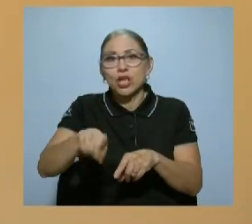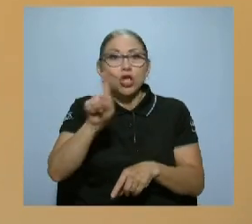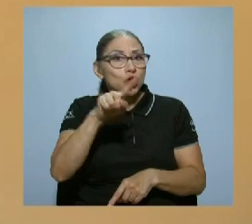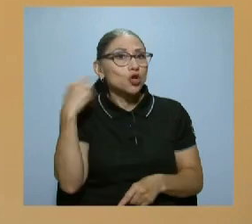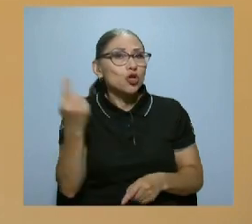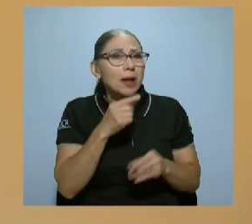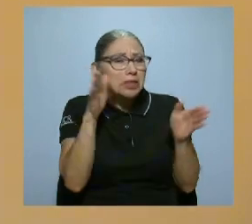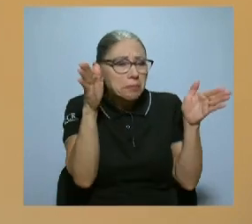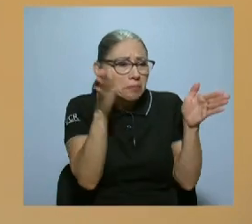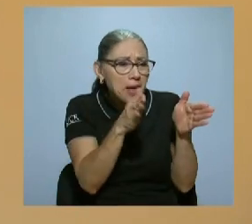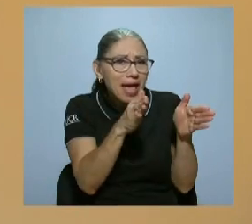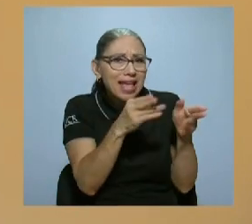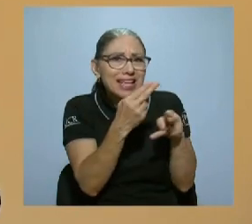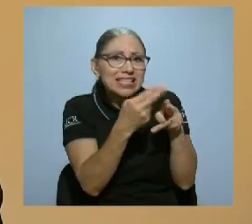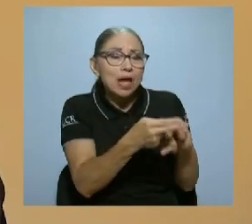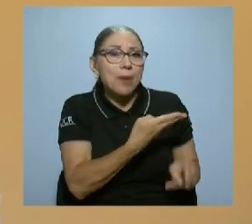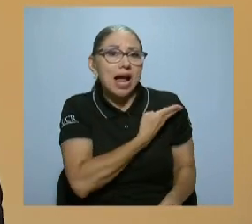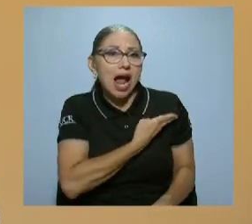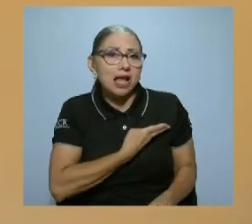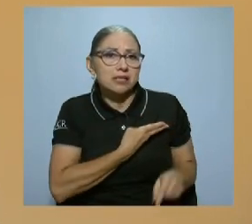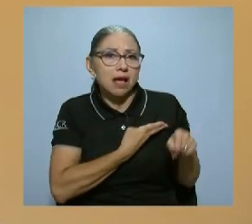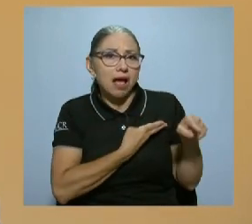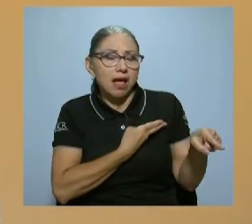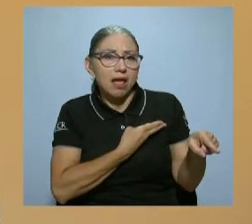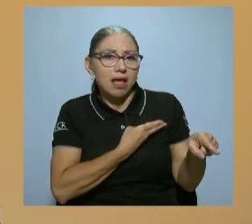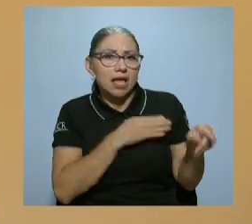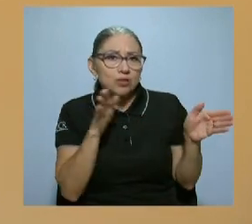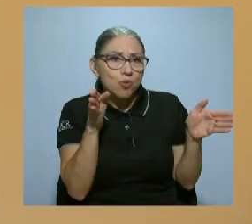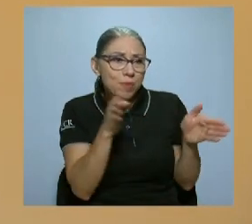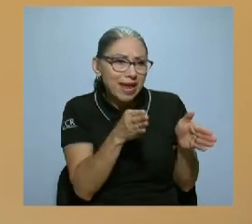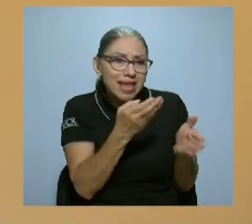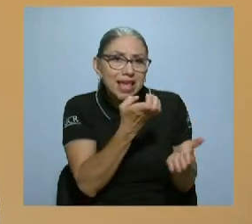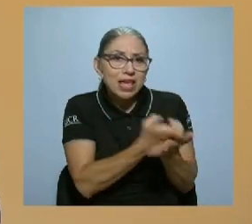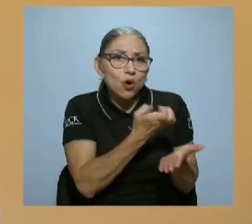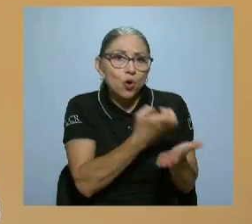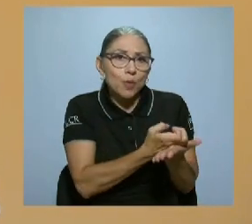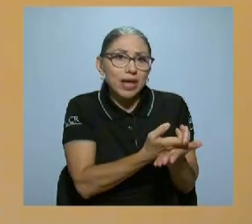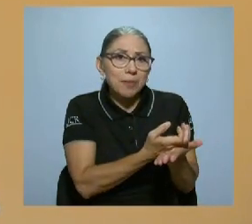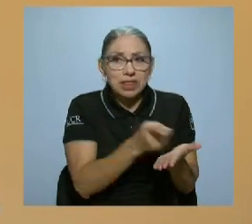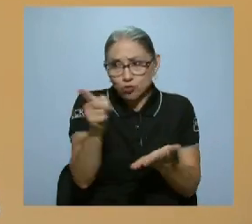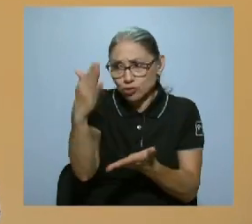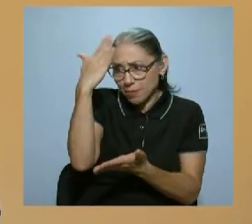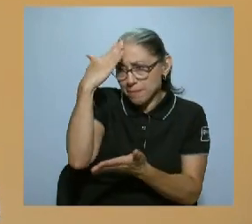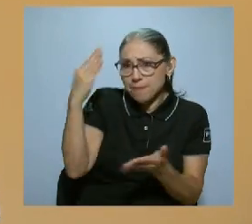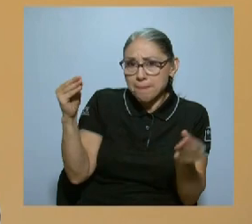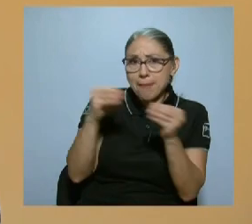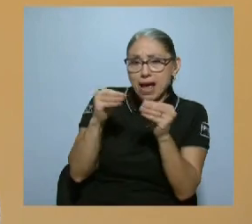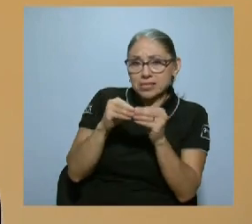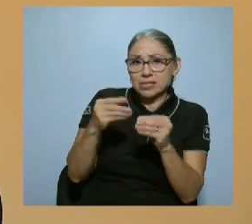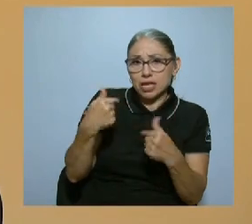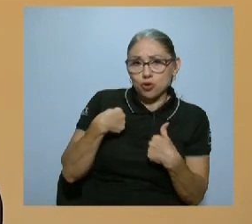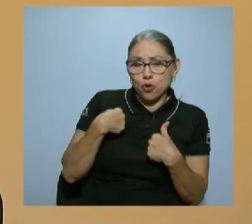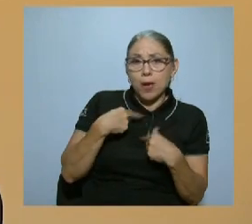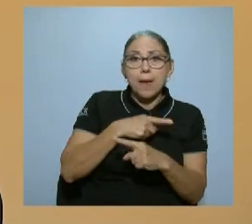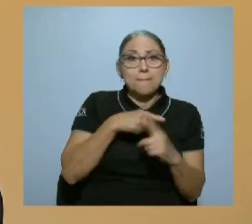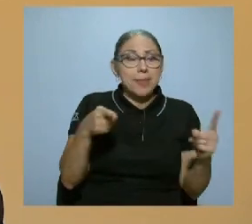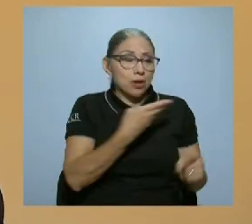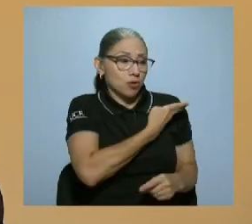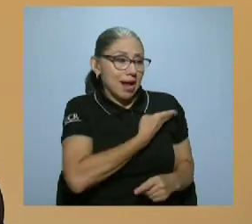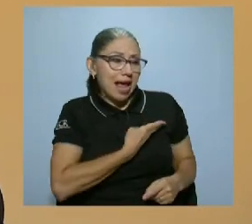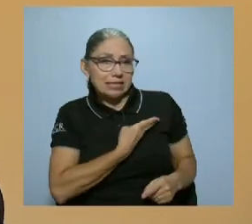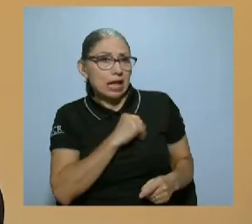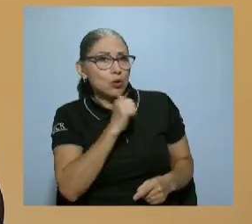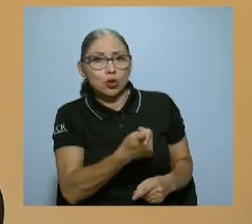muy pequeña y económicamente, básicamente usted tiene más conocimiento que yo de esto, pero es evidente que no tiene